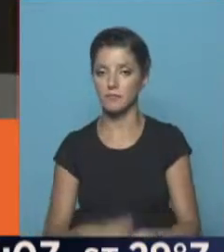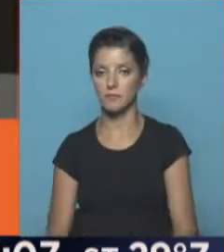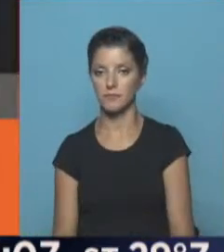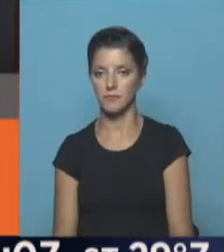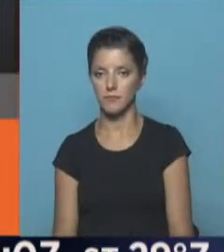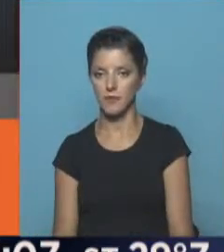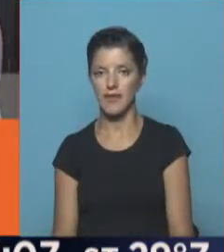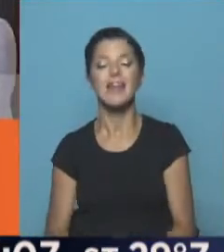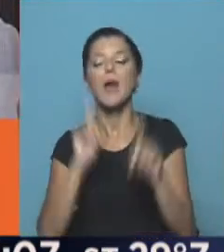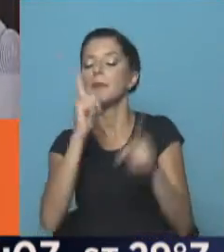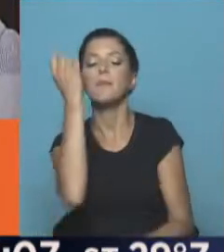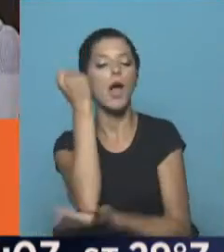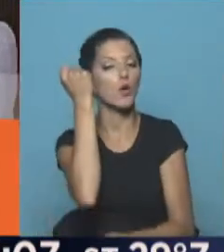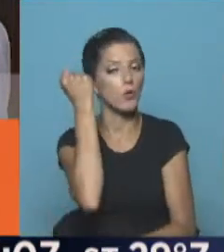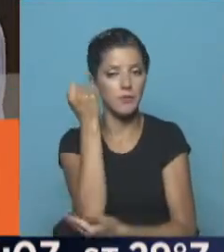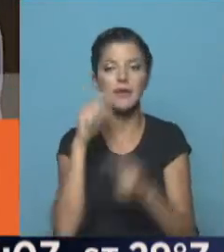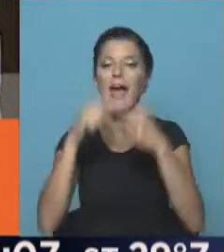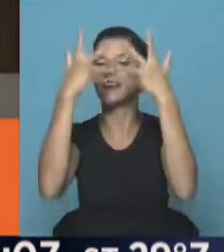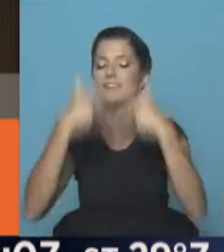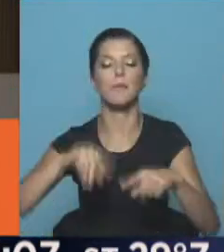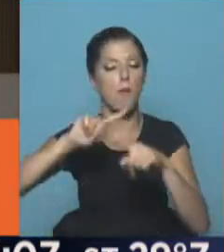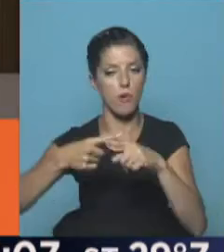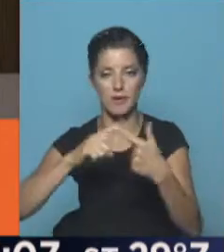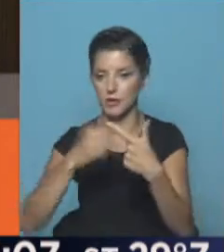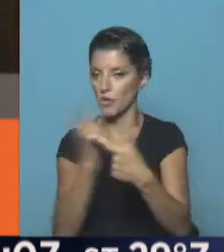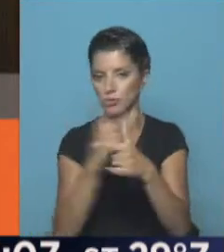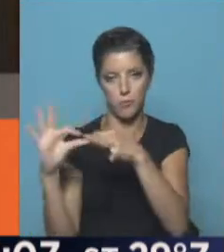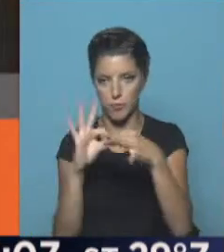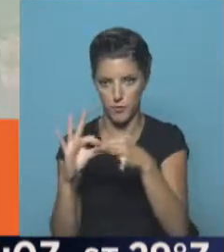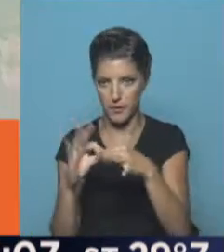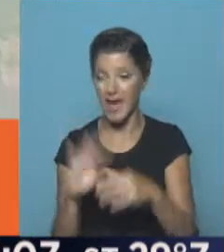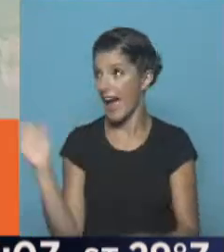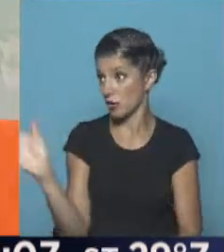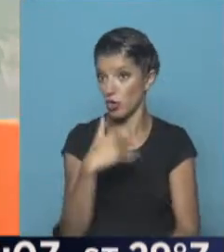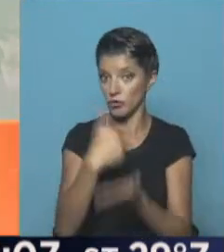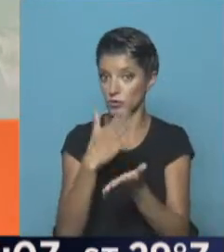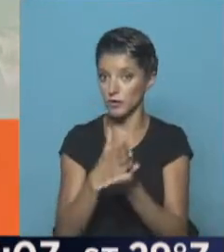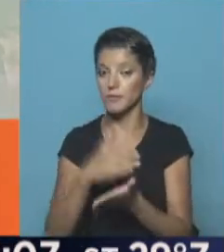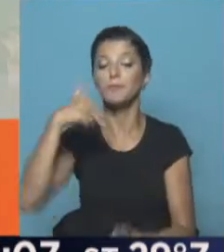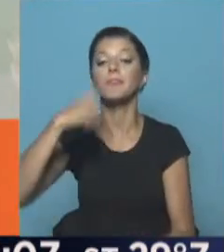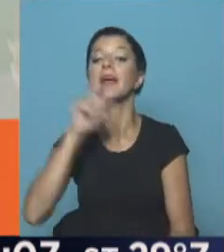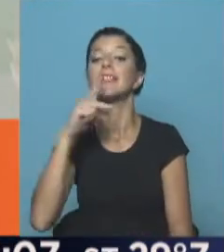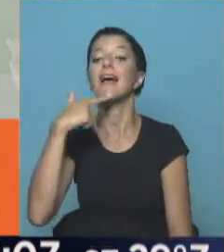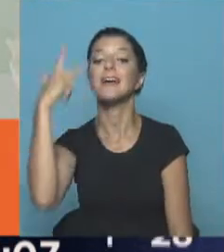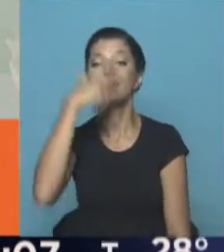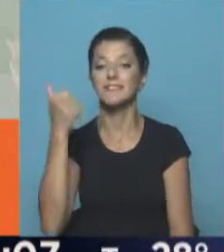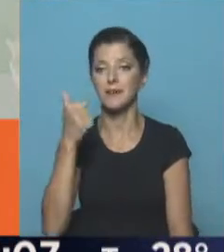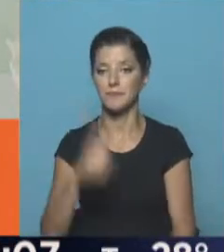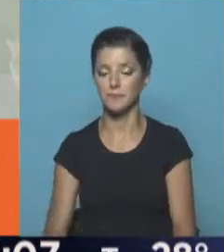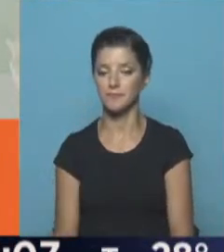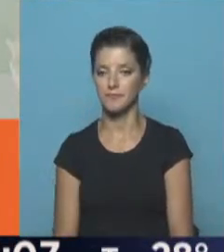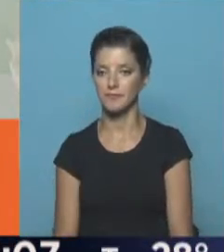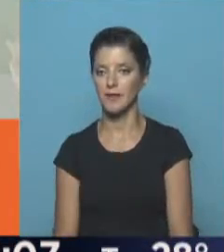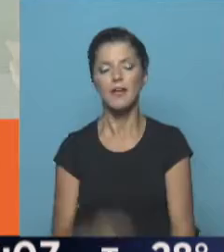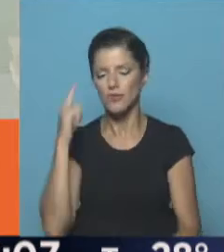profundas de la propia economía con instancias del sistema político estoy seguro afecto a todos tanto si tiene un poco el